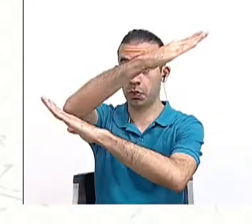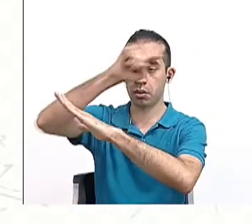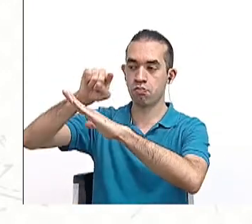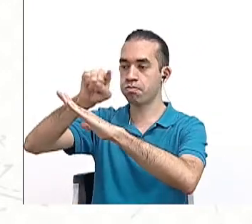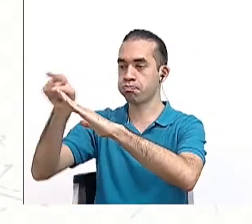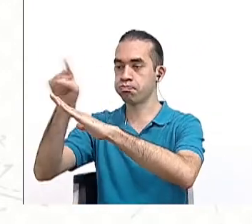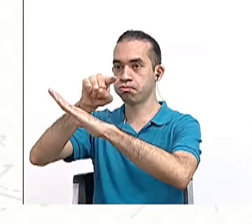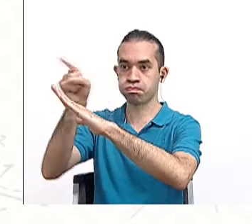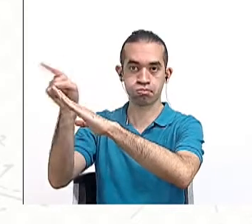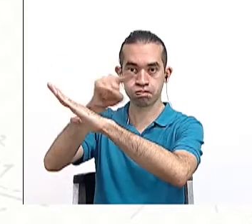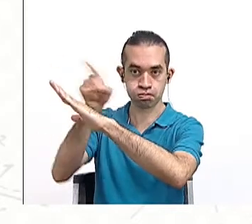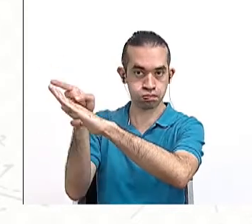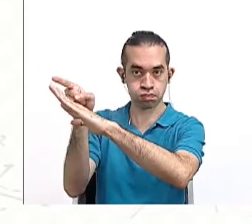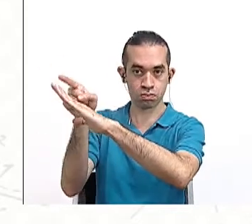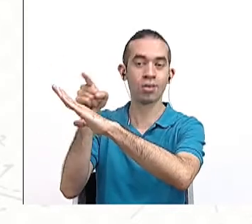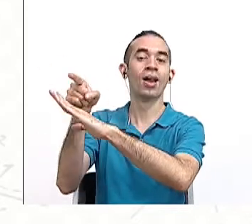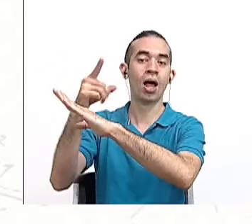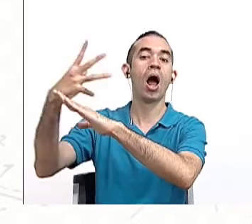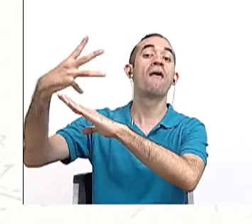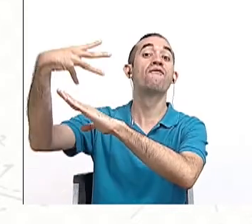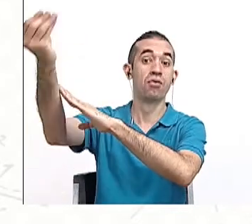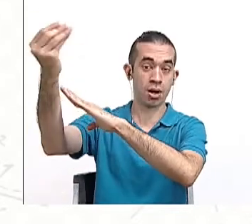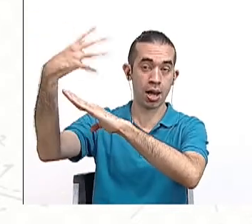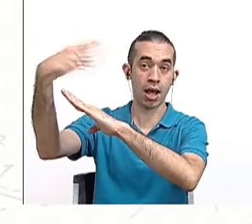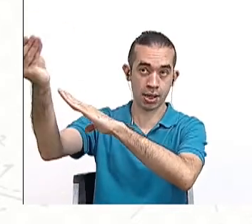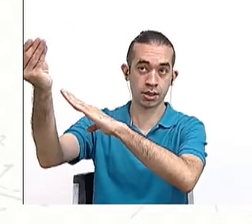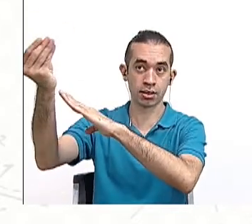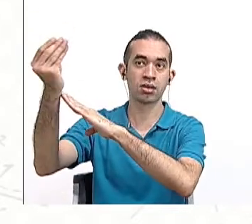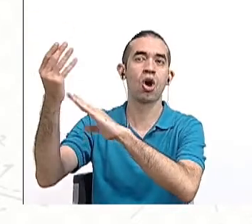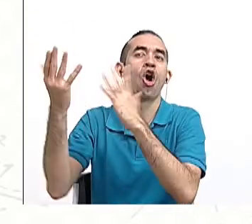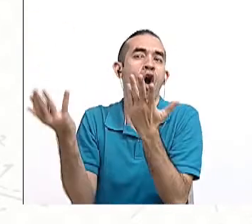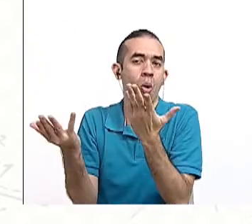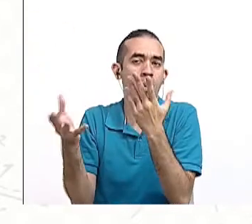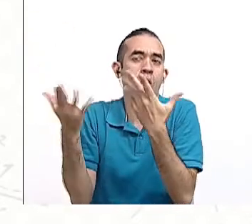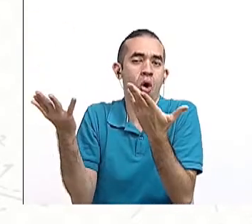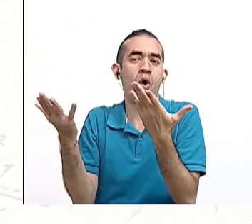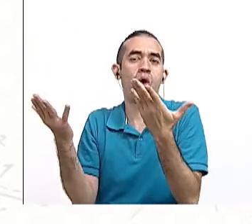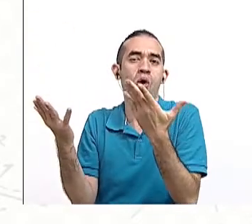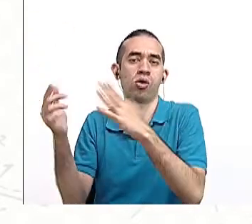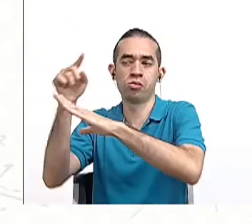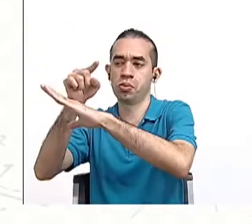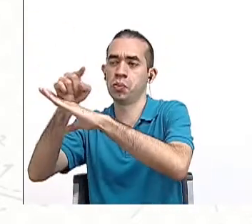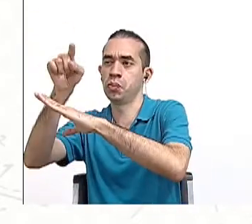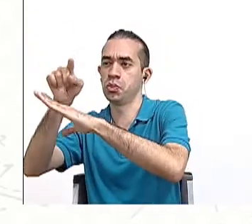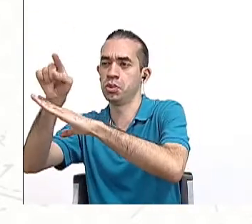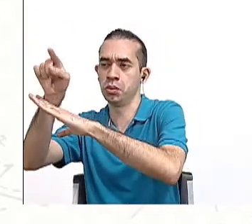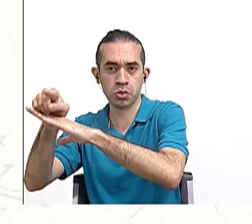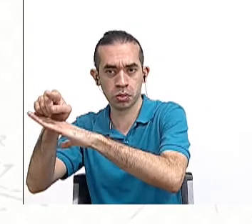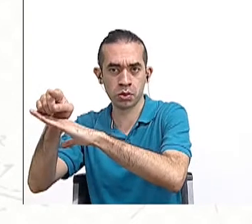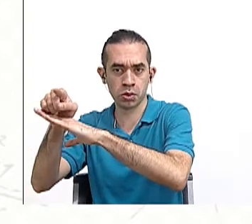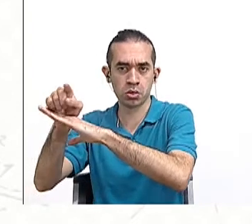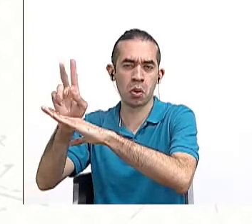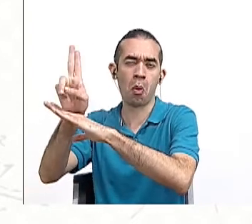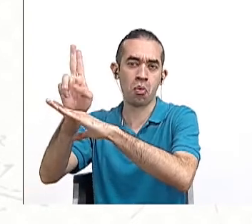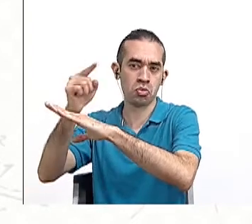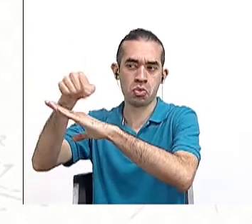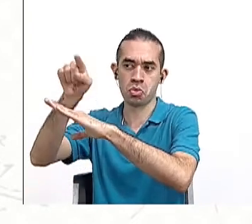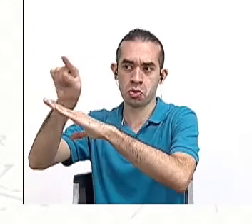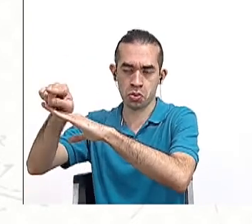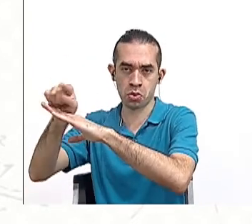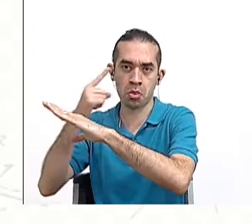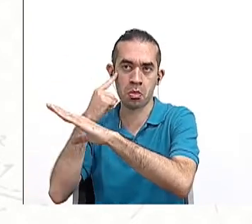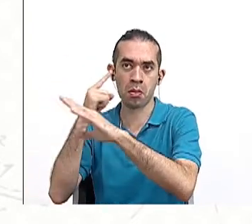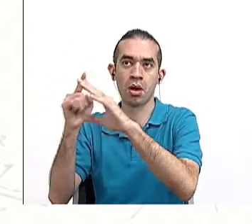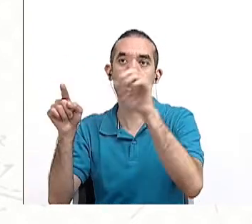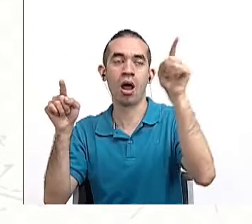excelente es un ángulo externo entonces como lo podemos determinar muy bien la suma de los ángulos externos